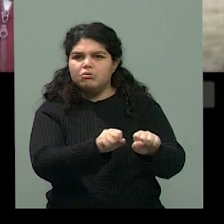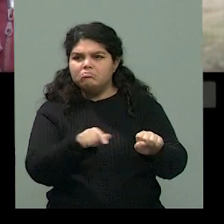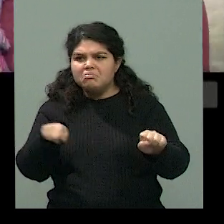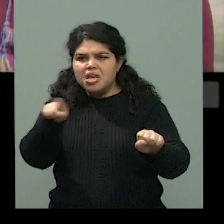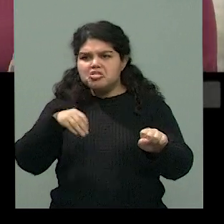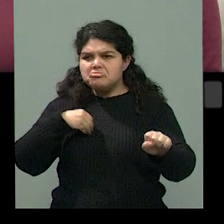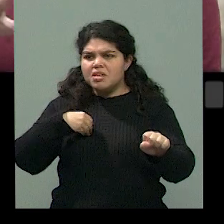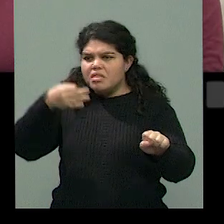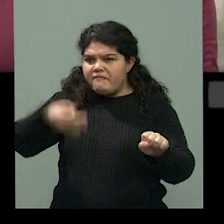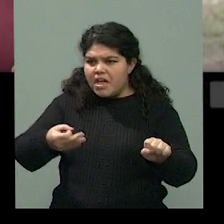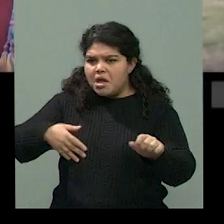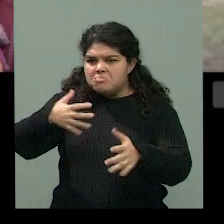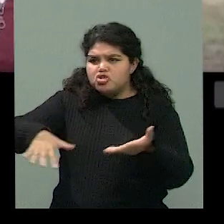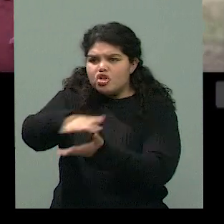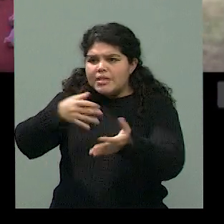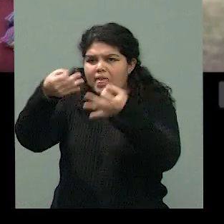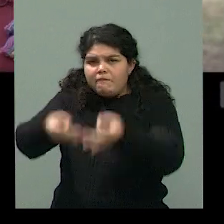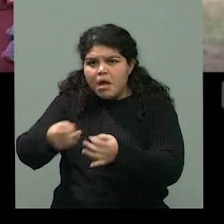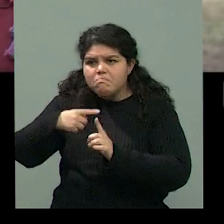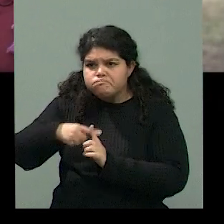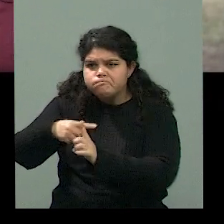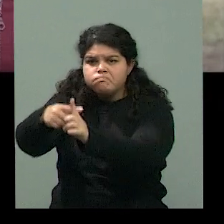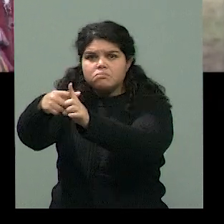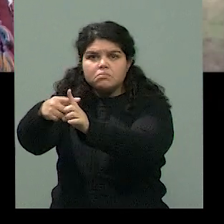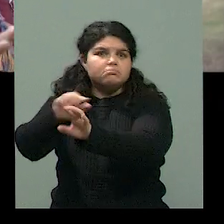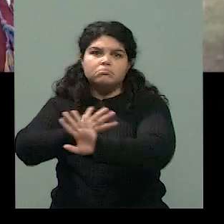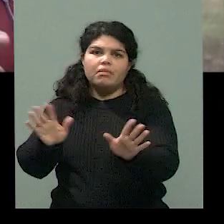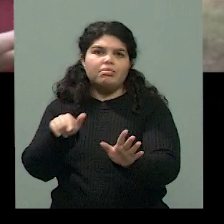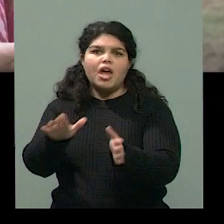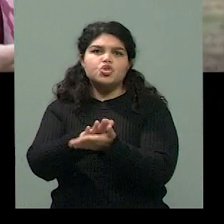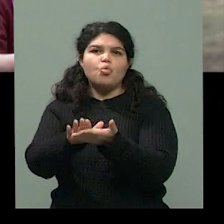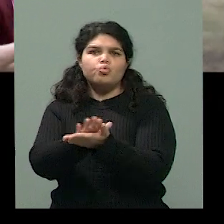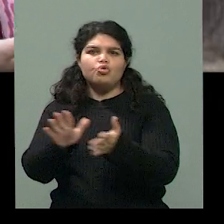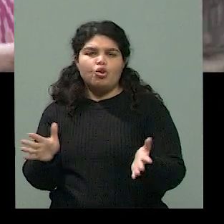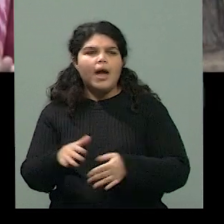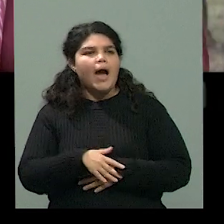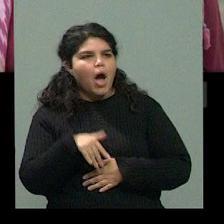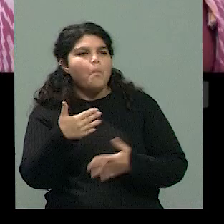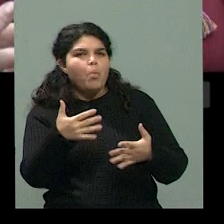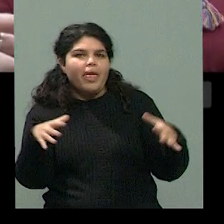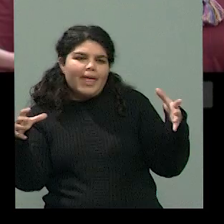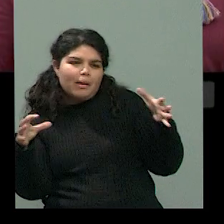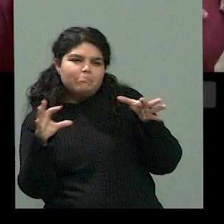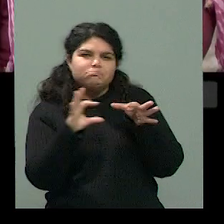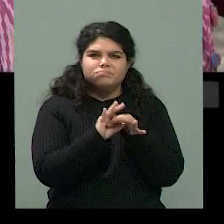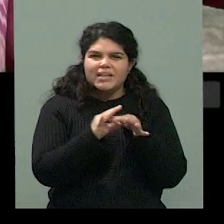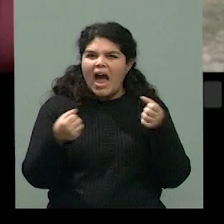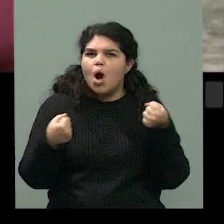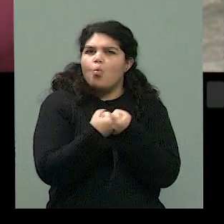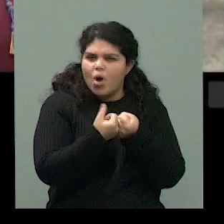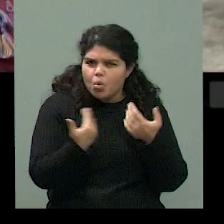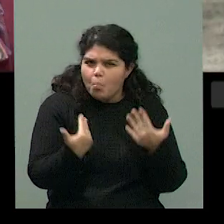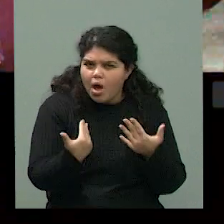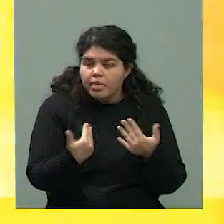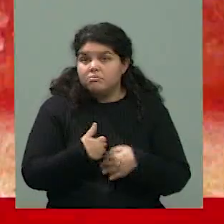bien, listo. Es como que no es tan profunda tal vez esa grieta, porque llegan a ese consenso.